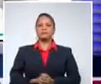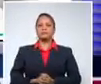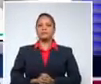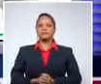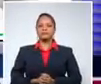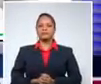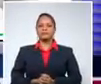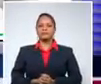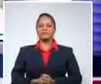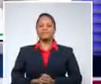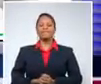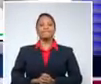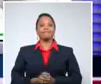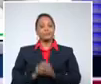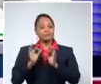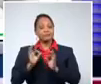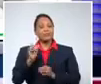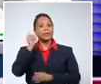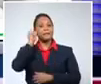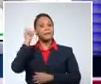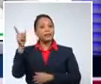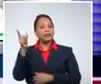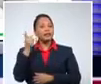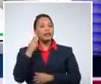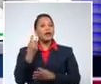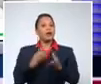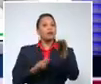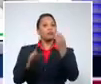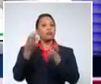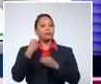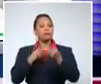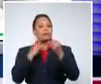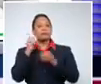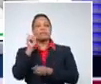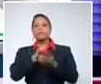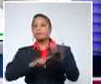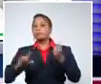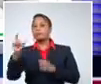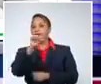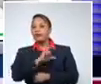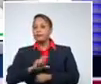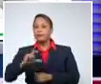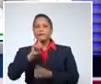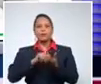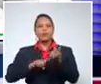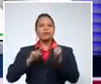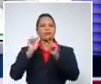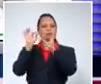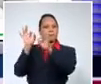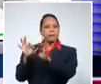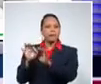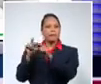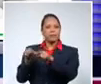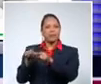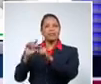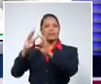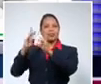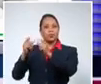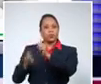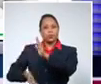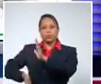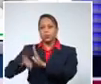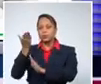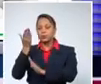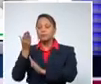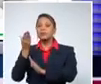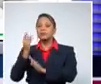Una experiencia, comentario que nos llega desde Camagüey, una de las provincias cubanas que mayor tasa de incidencia de